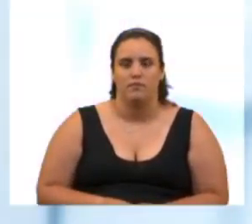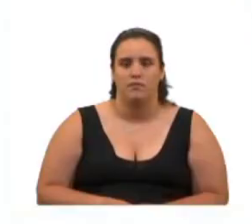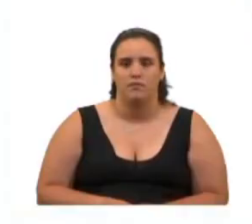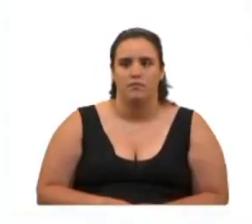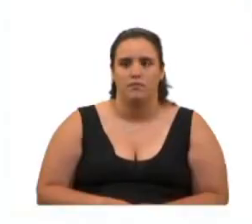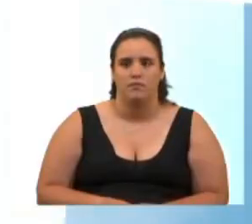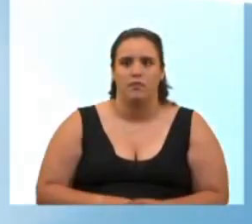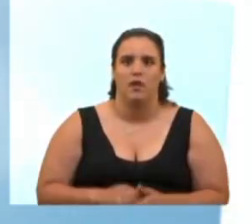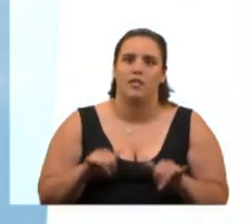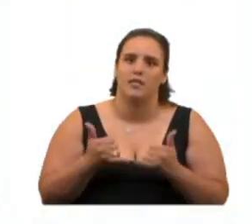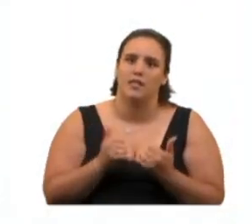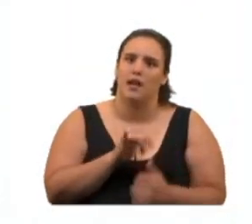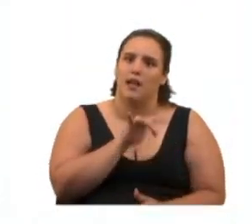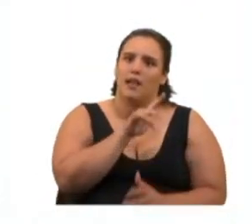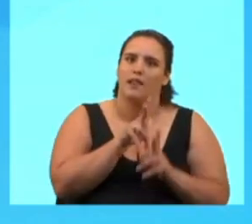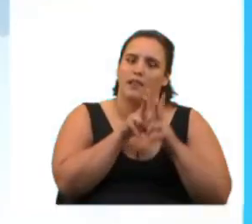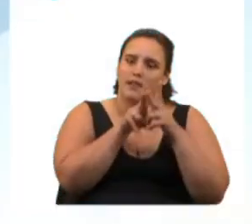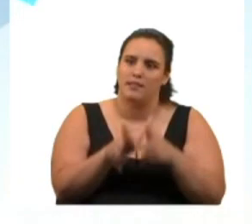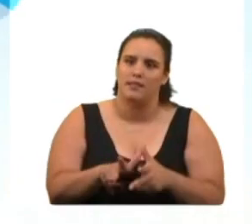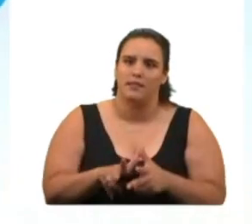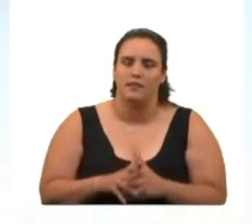Y como les decía,